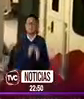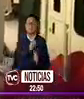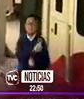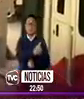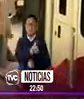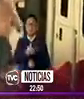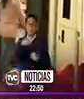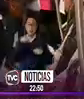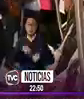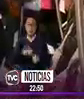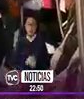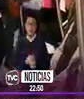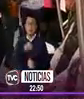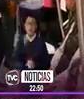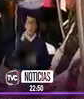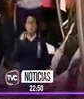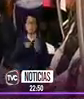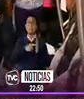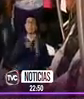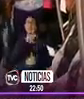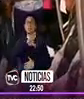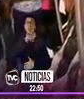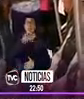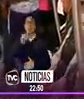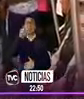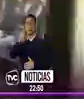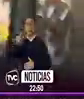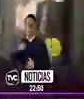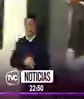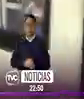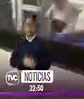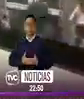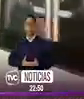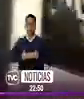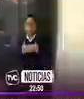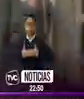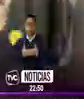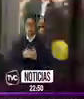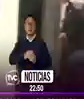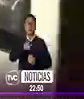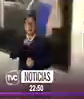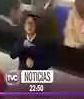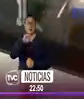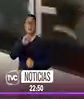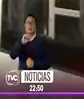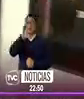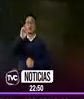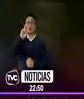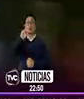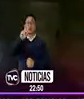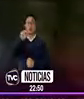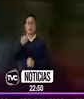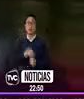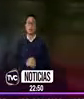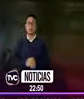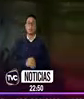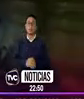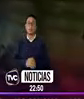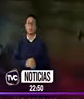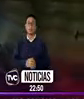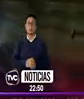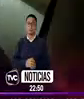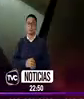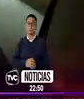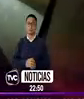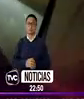una capacidad máxima de 1.500 pasajeros y pesa aproximadamente 30 toneladas, el equivalente a 12 rinocerontes